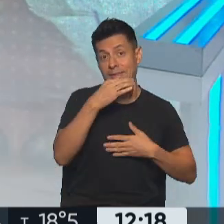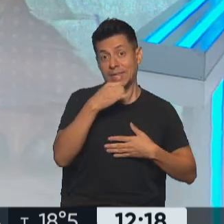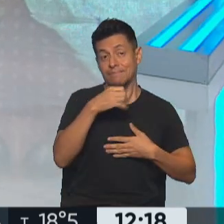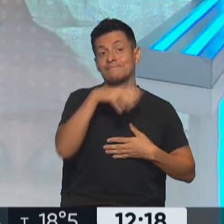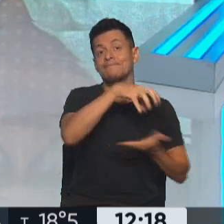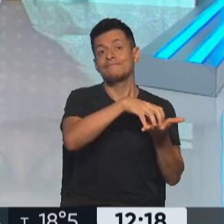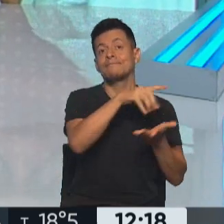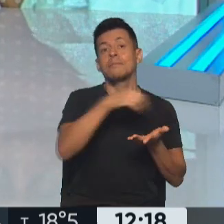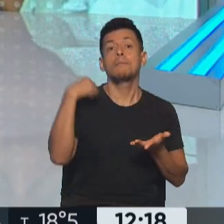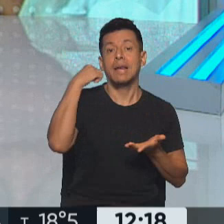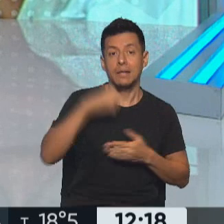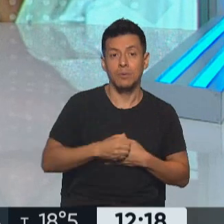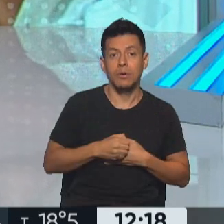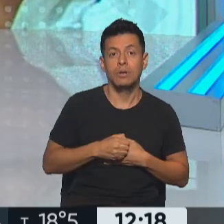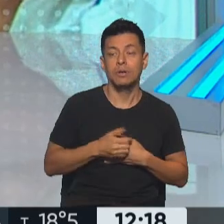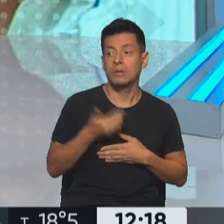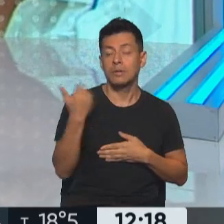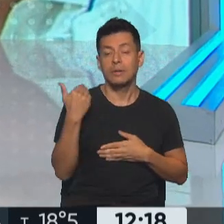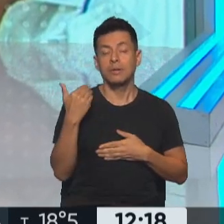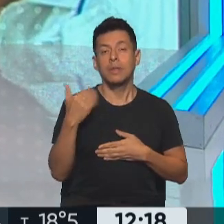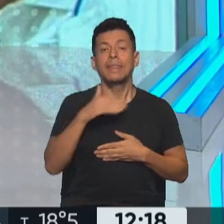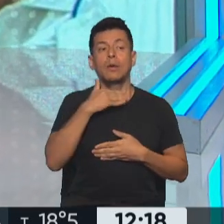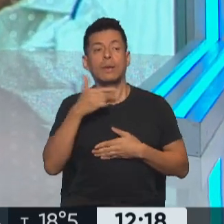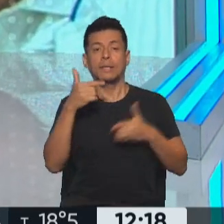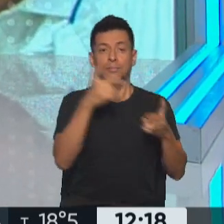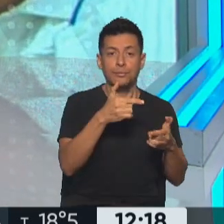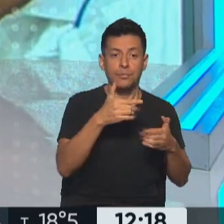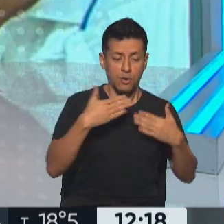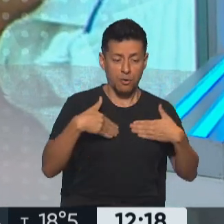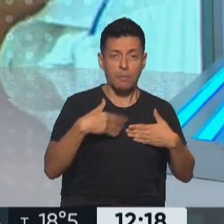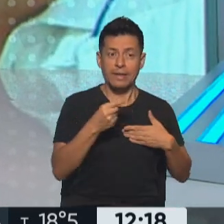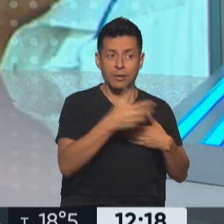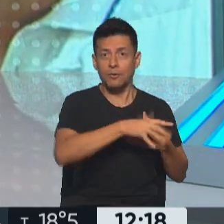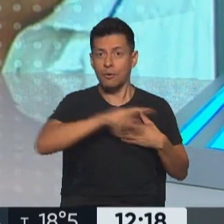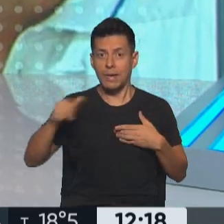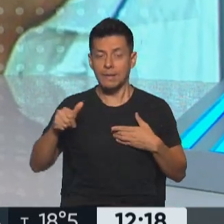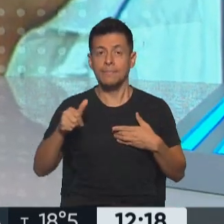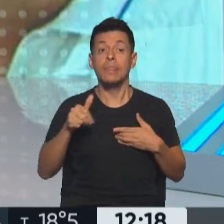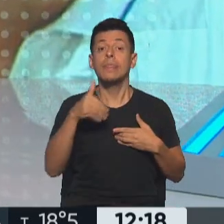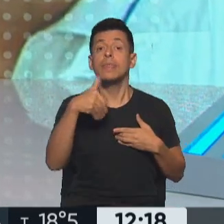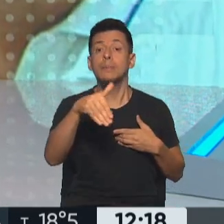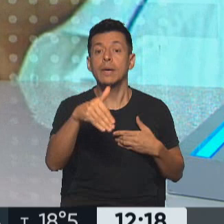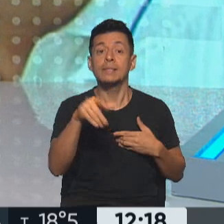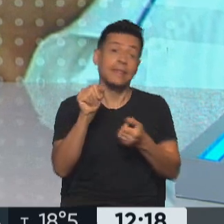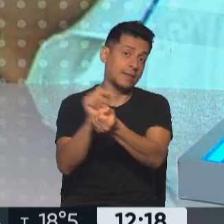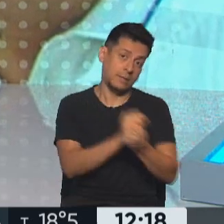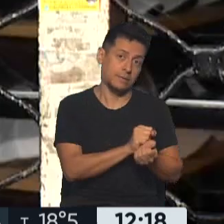deportiva en el barrio de Palermo. Fue asaltado por un delincuente, se llevó prendas y también dinero, pero horas después fue